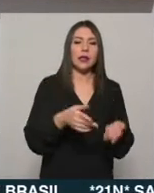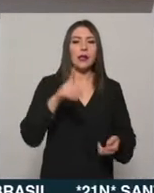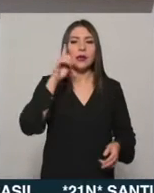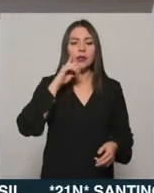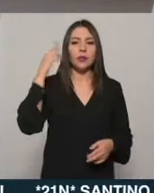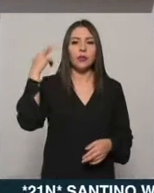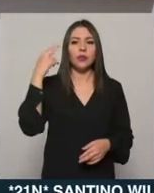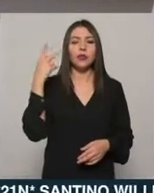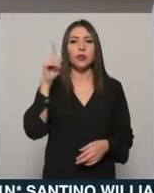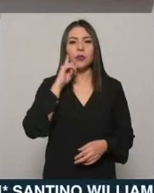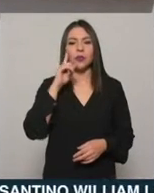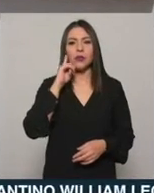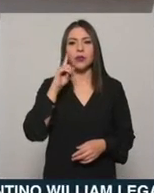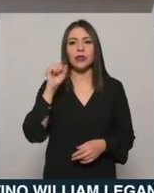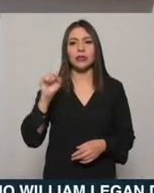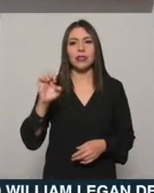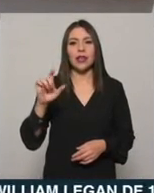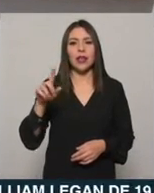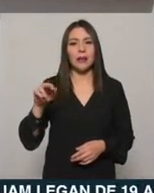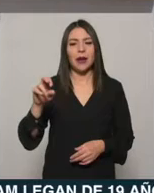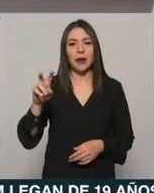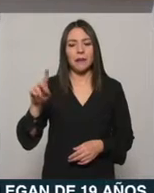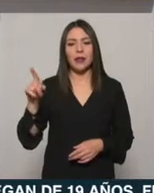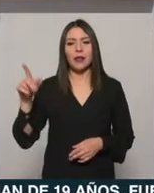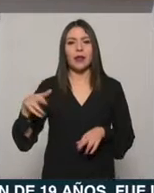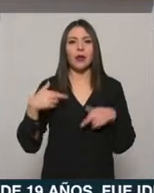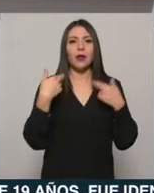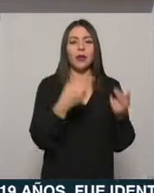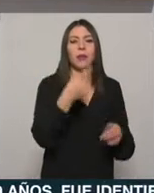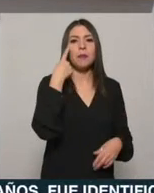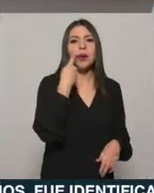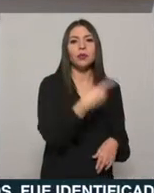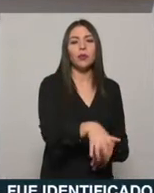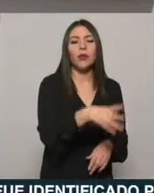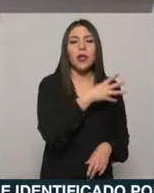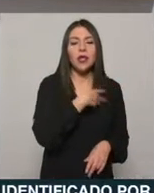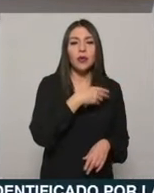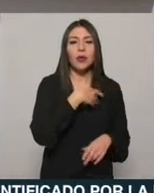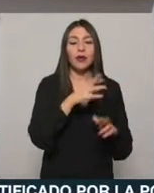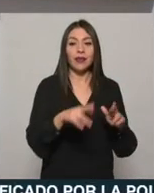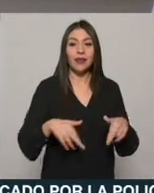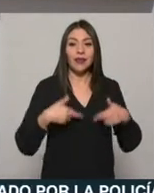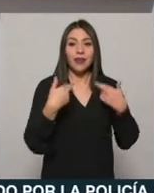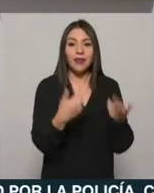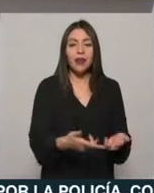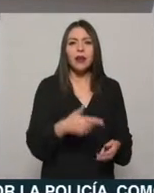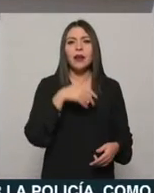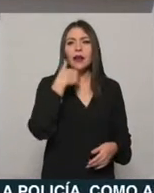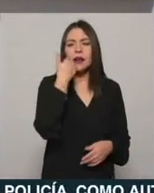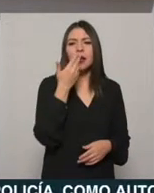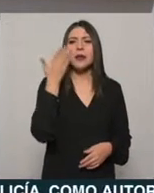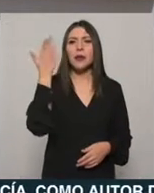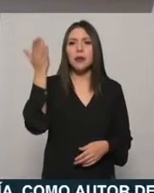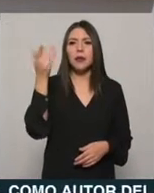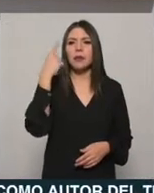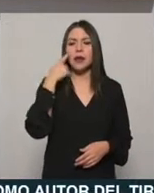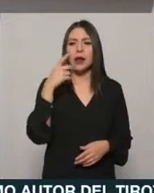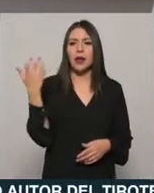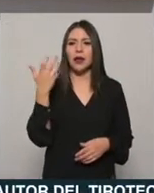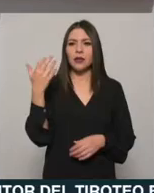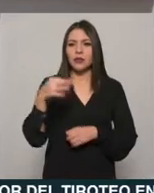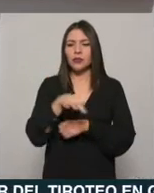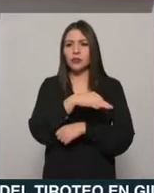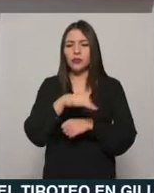a su hijo, y como este regalo, para poder hacerle este regalo, decidió encargarle el diseño